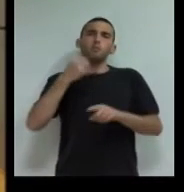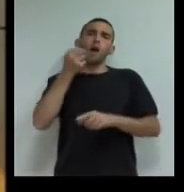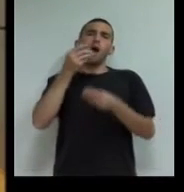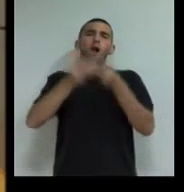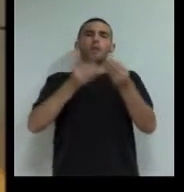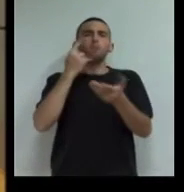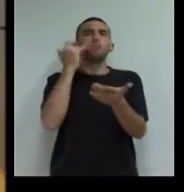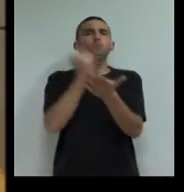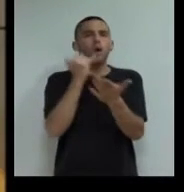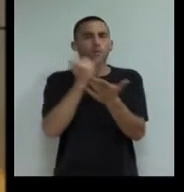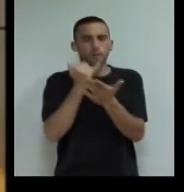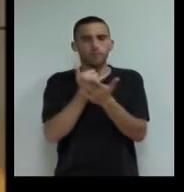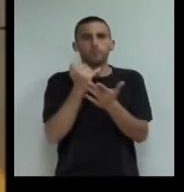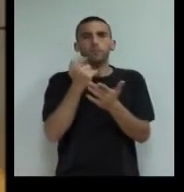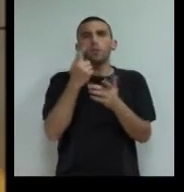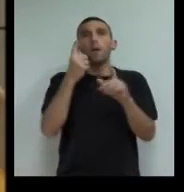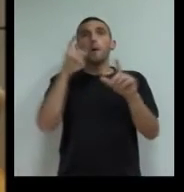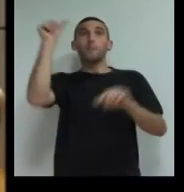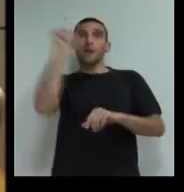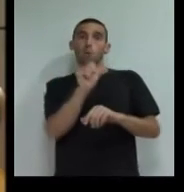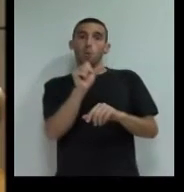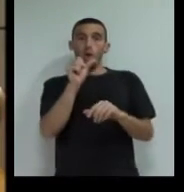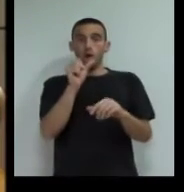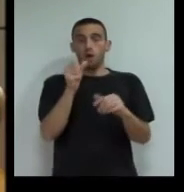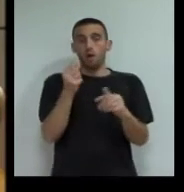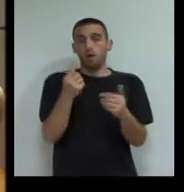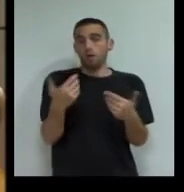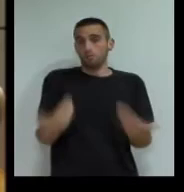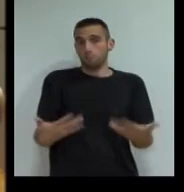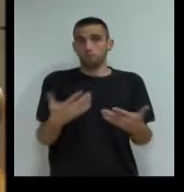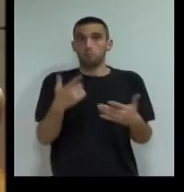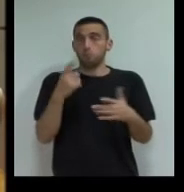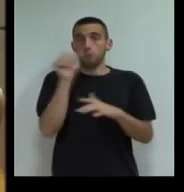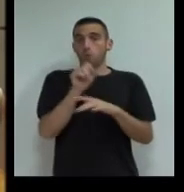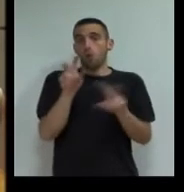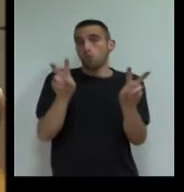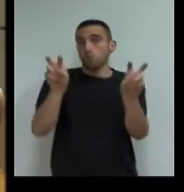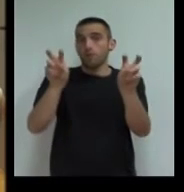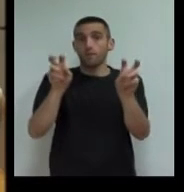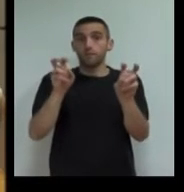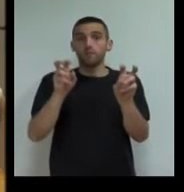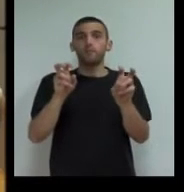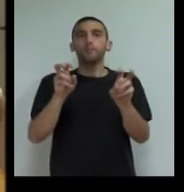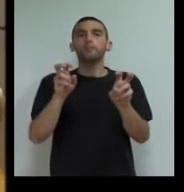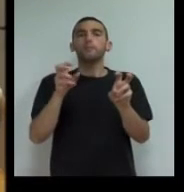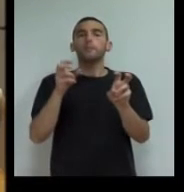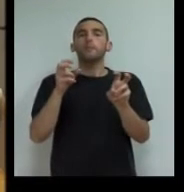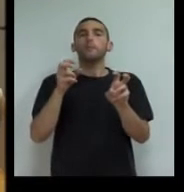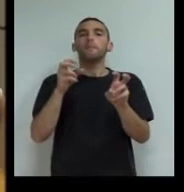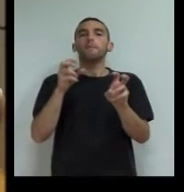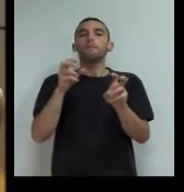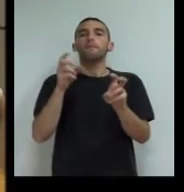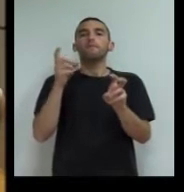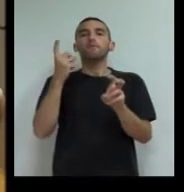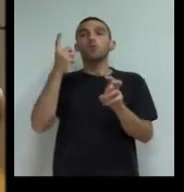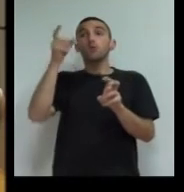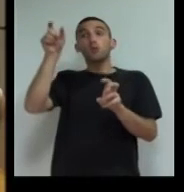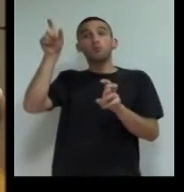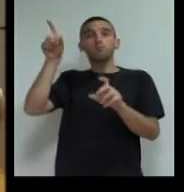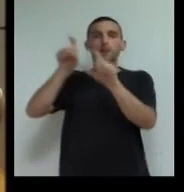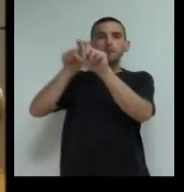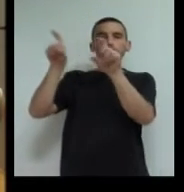con uno de los empresarios de exhibición, quería estar en el proyecto, pero se